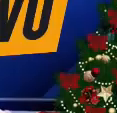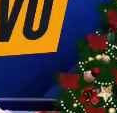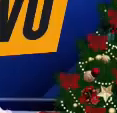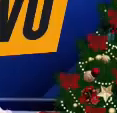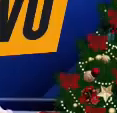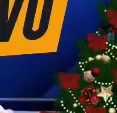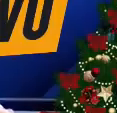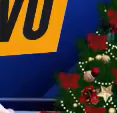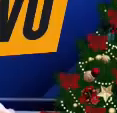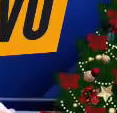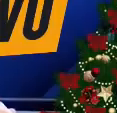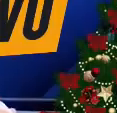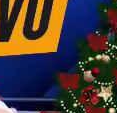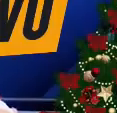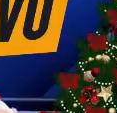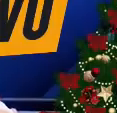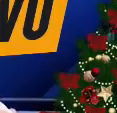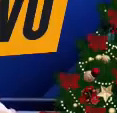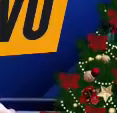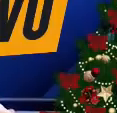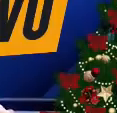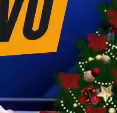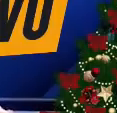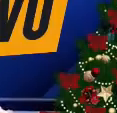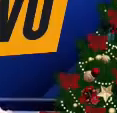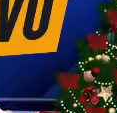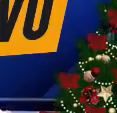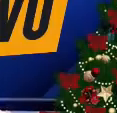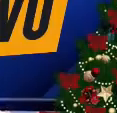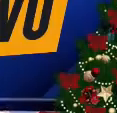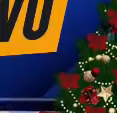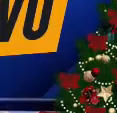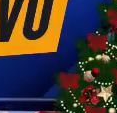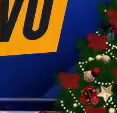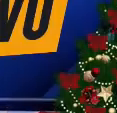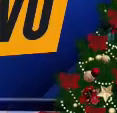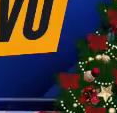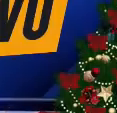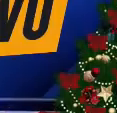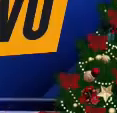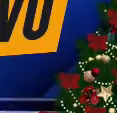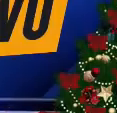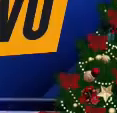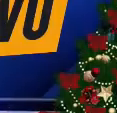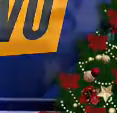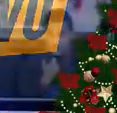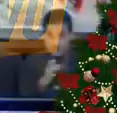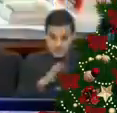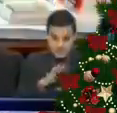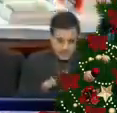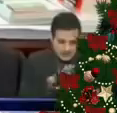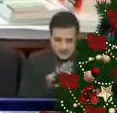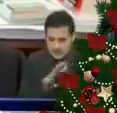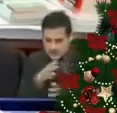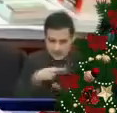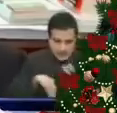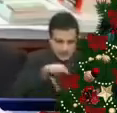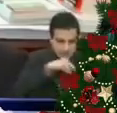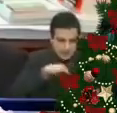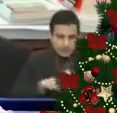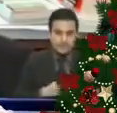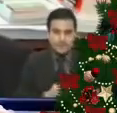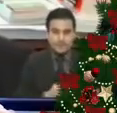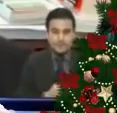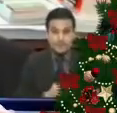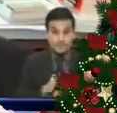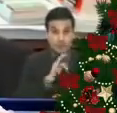les dijo el Tribunal Federal es que no respetaron la ley. Por eso les rebota su acuerdo, por eso les dijo,